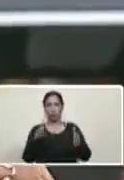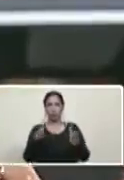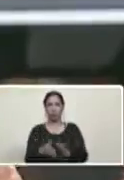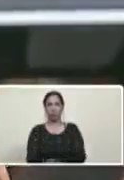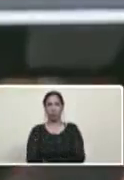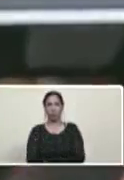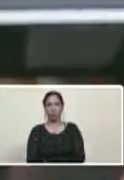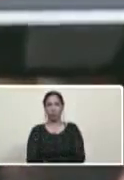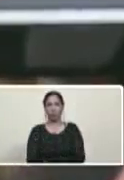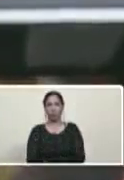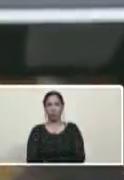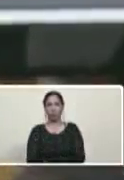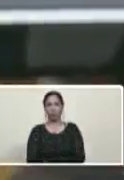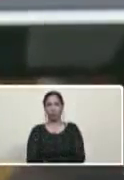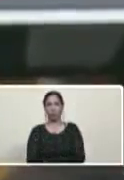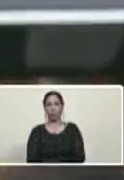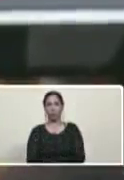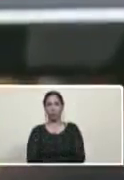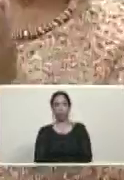nuestra libertad. Gracias.